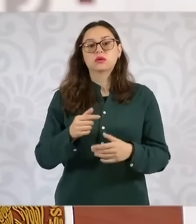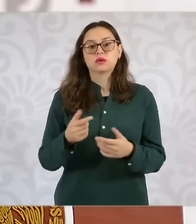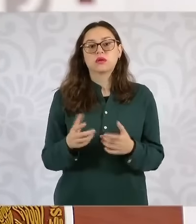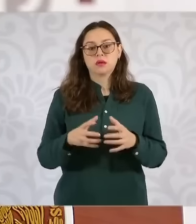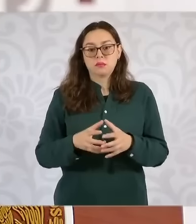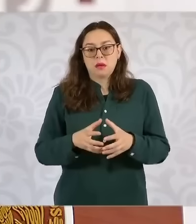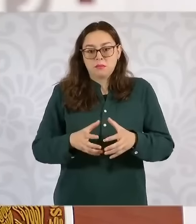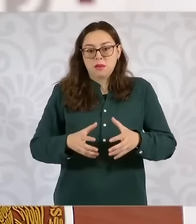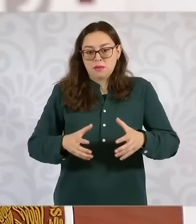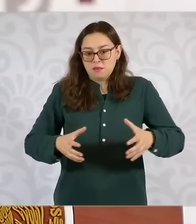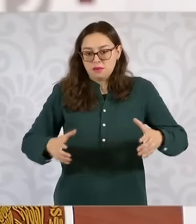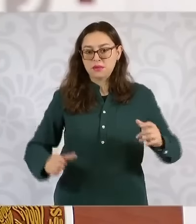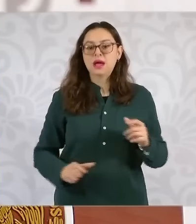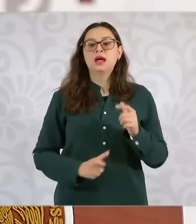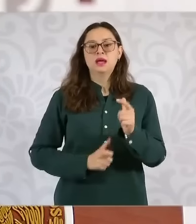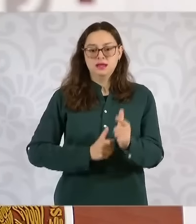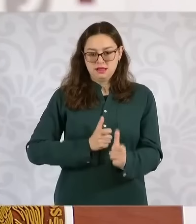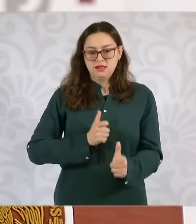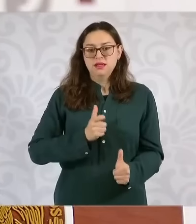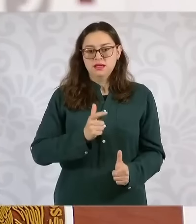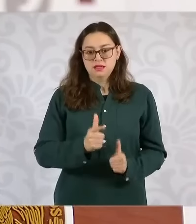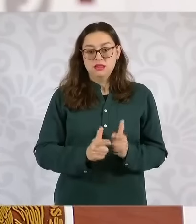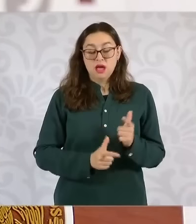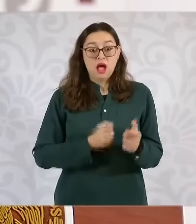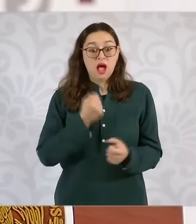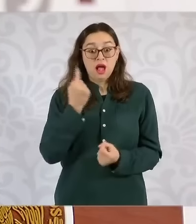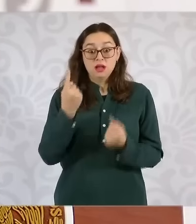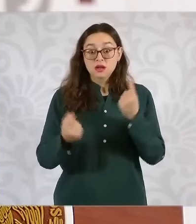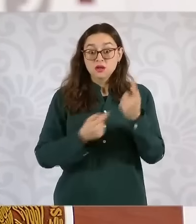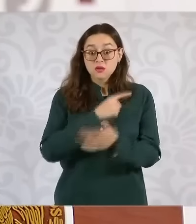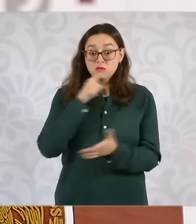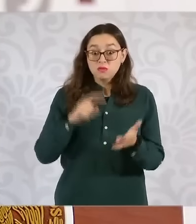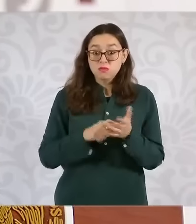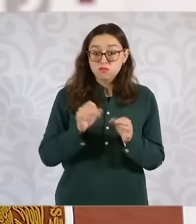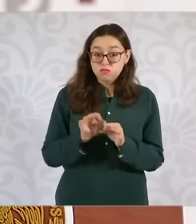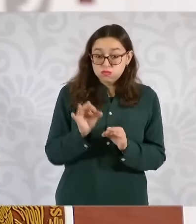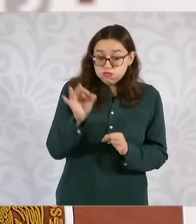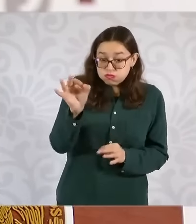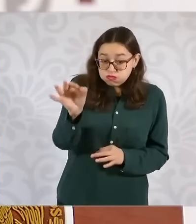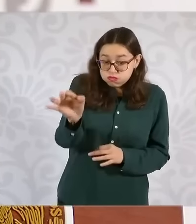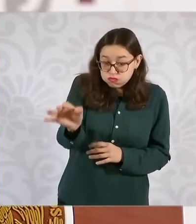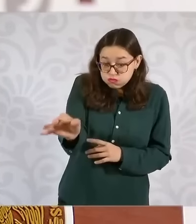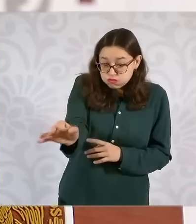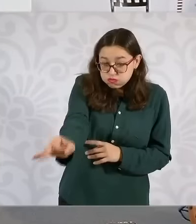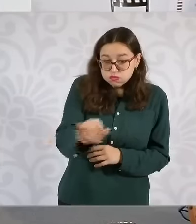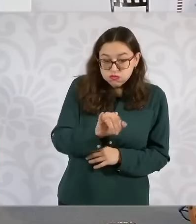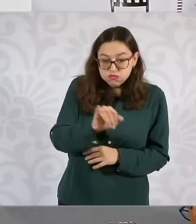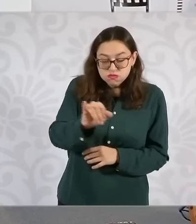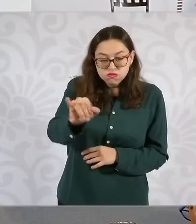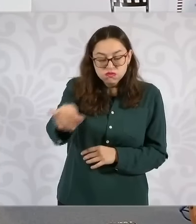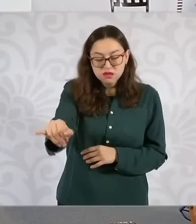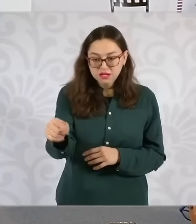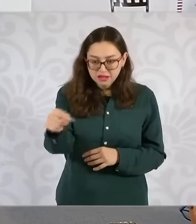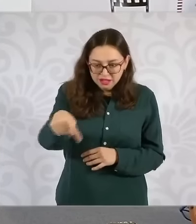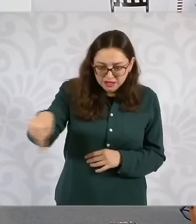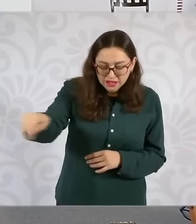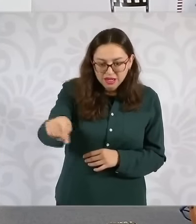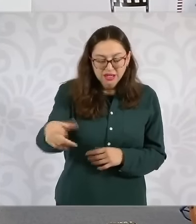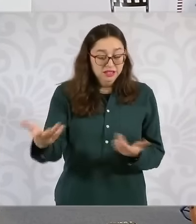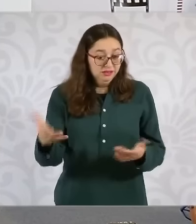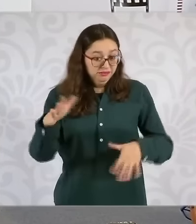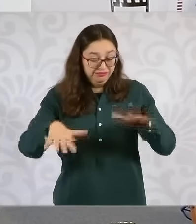poquito más y desde luego hay lugares que estamos en comunidades muy pequeñas, siempre en comunidades alejadas de los municipios,